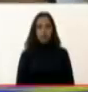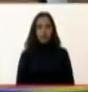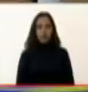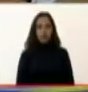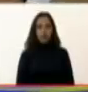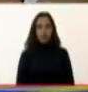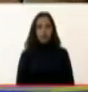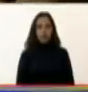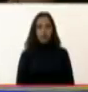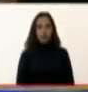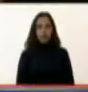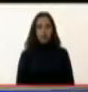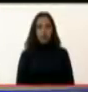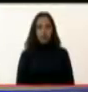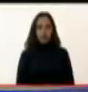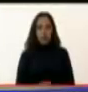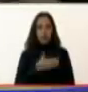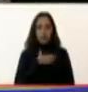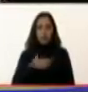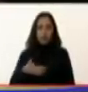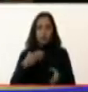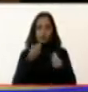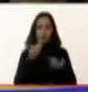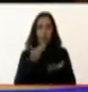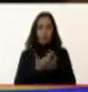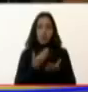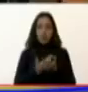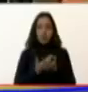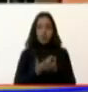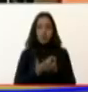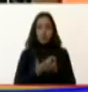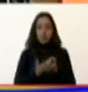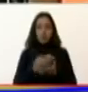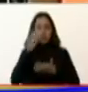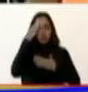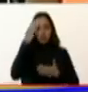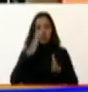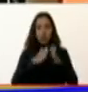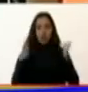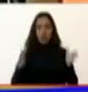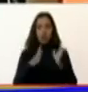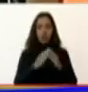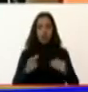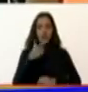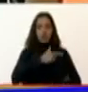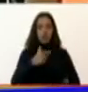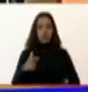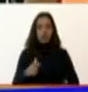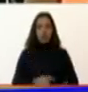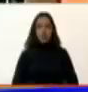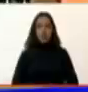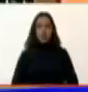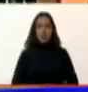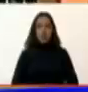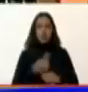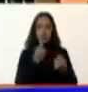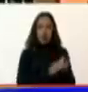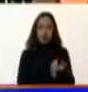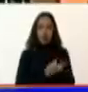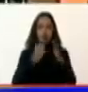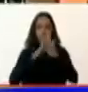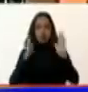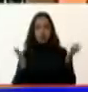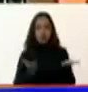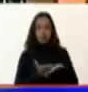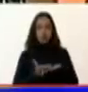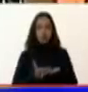Presidente, mil gracias. Un abrazo grande a todos los camaradas, compañeros, hermanas y hermanas del mundo que